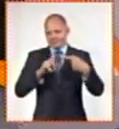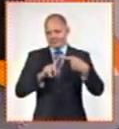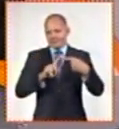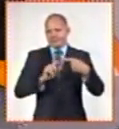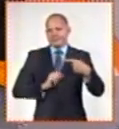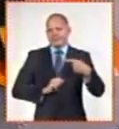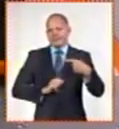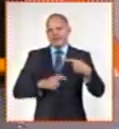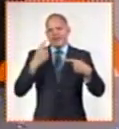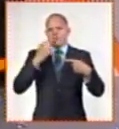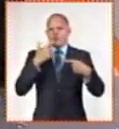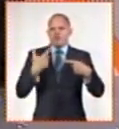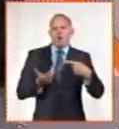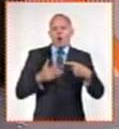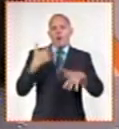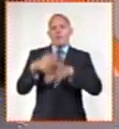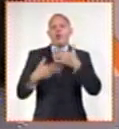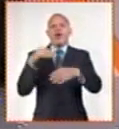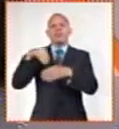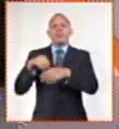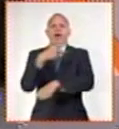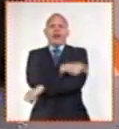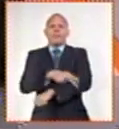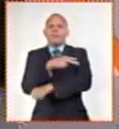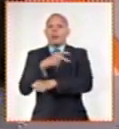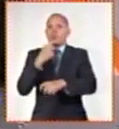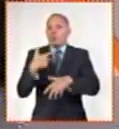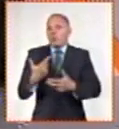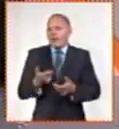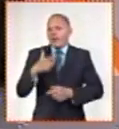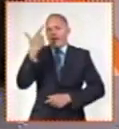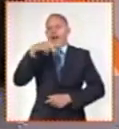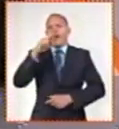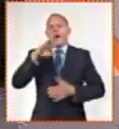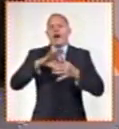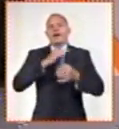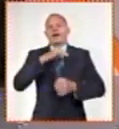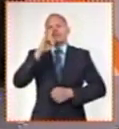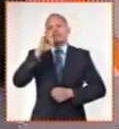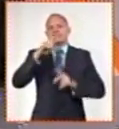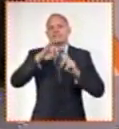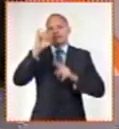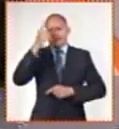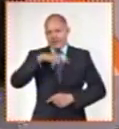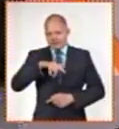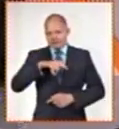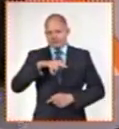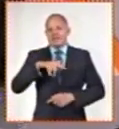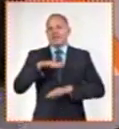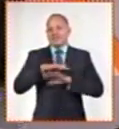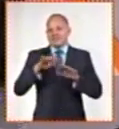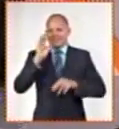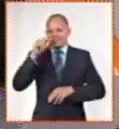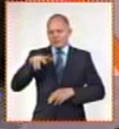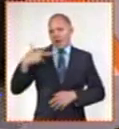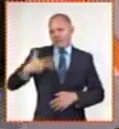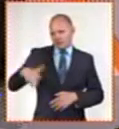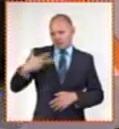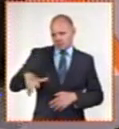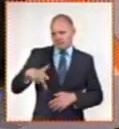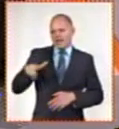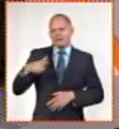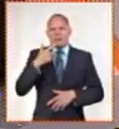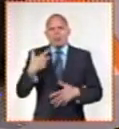es toda la crisis política, la nueva crisis política generada en Argentina tras la decisión de un fiscal